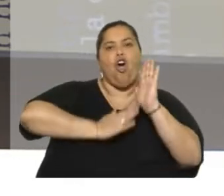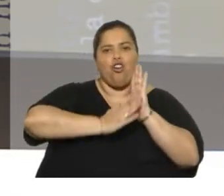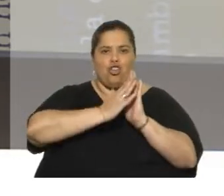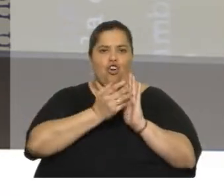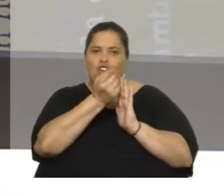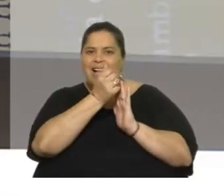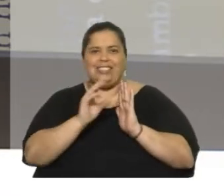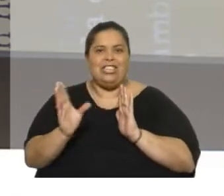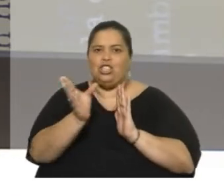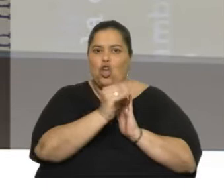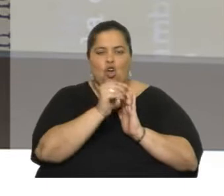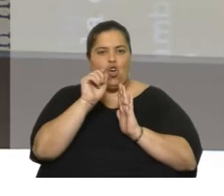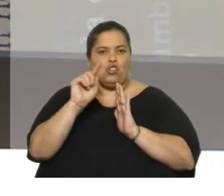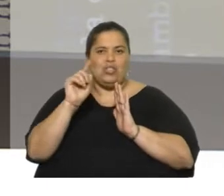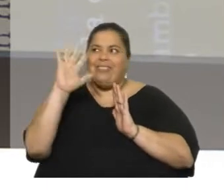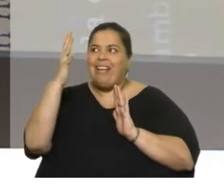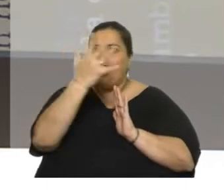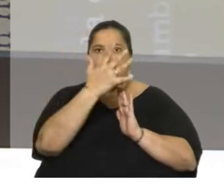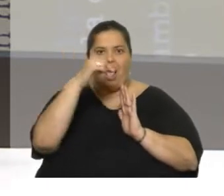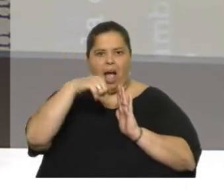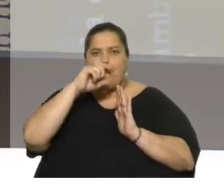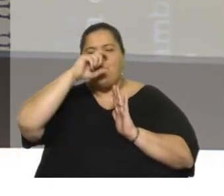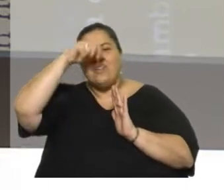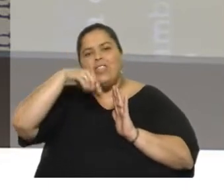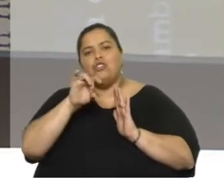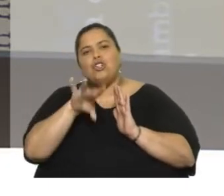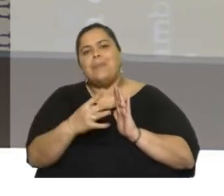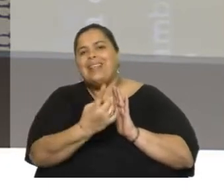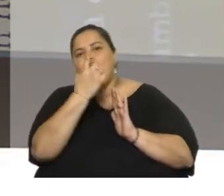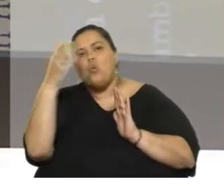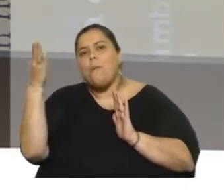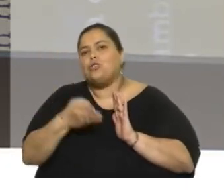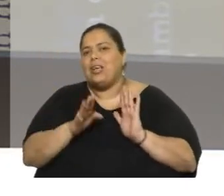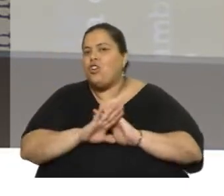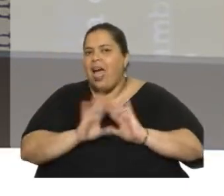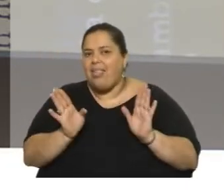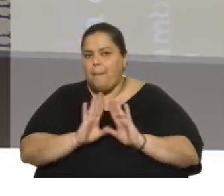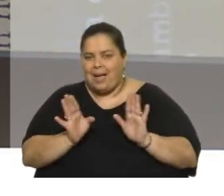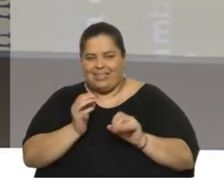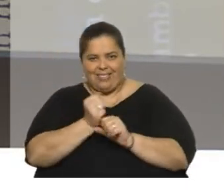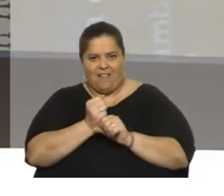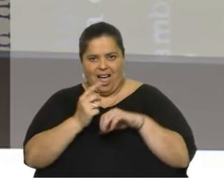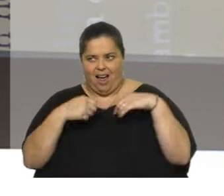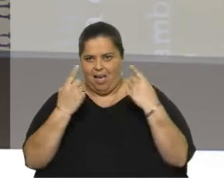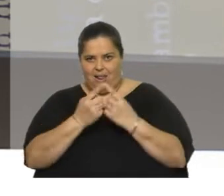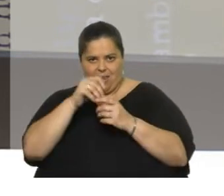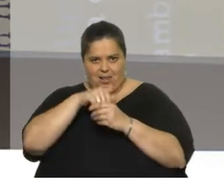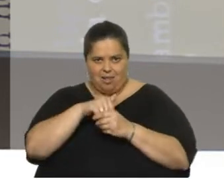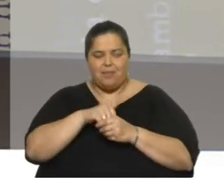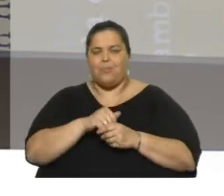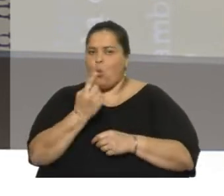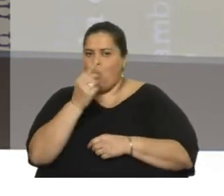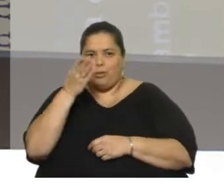interior. Montevideo tiene el 1% del total de funcionarios y docentes que trabajan, colaboradores que trabajan con